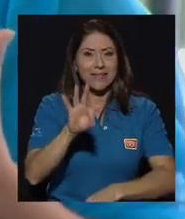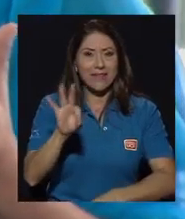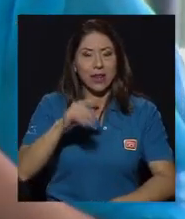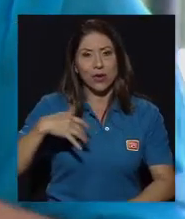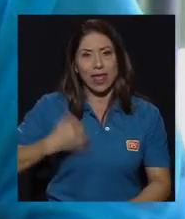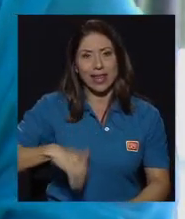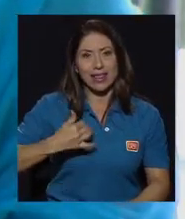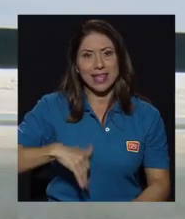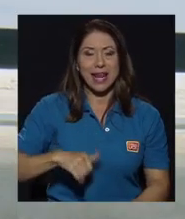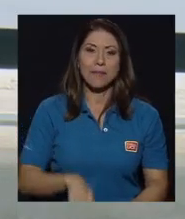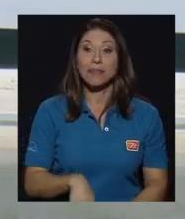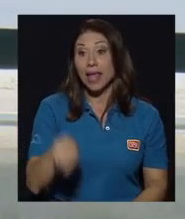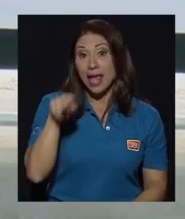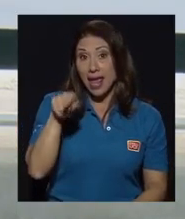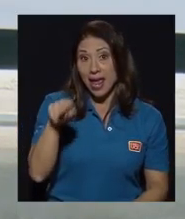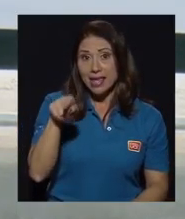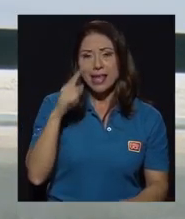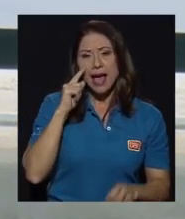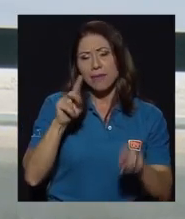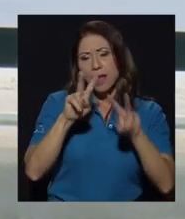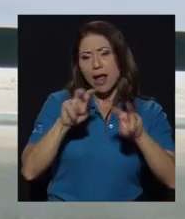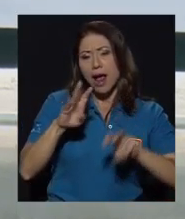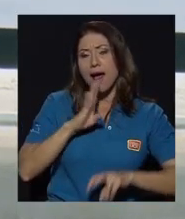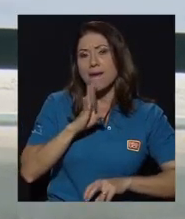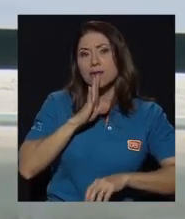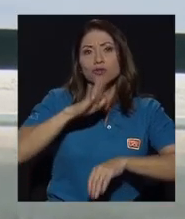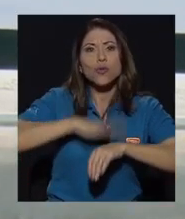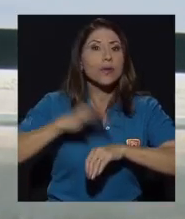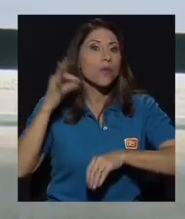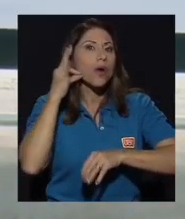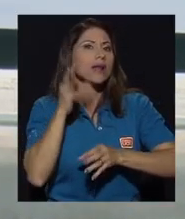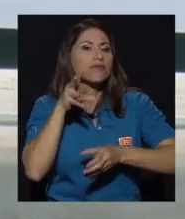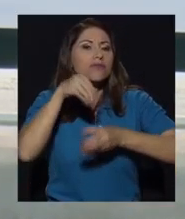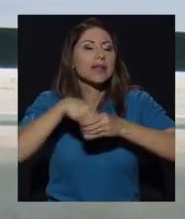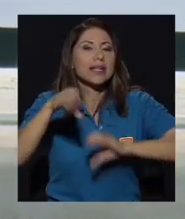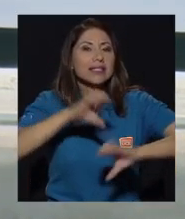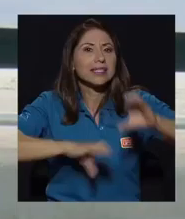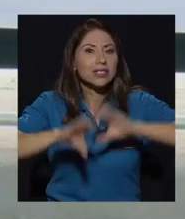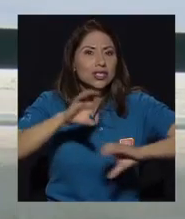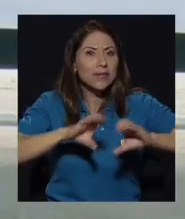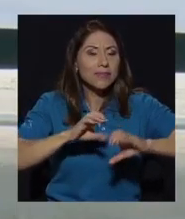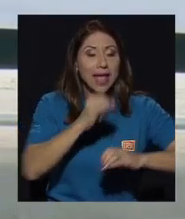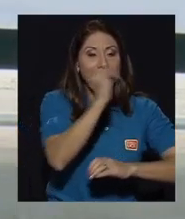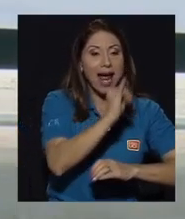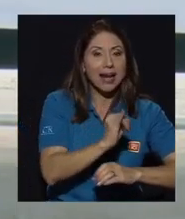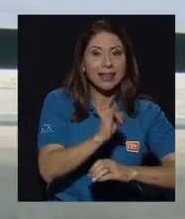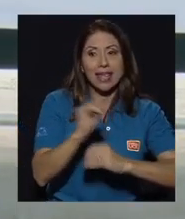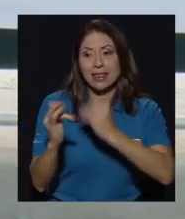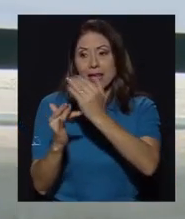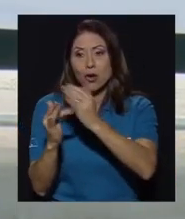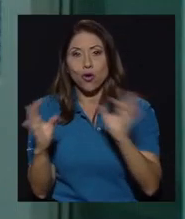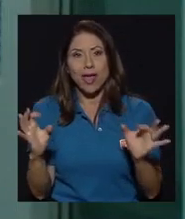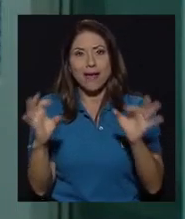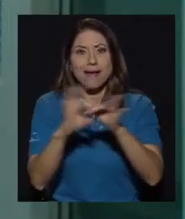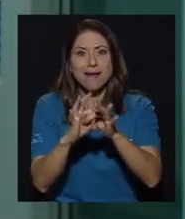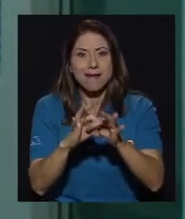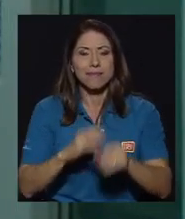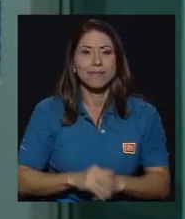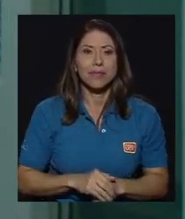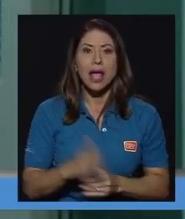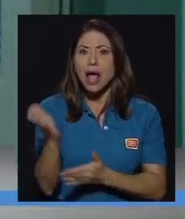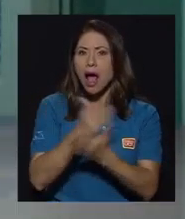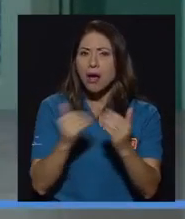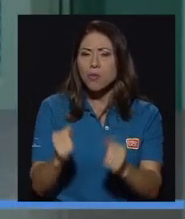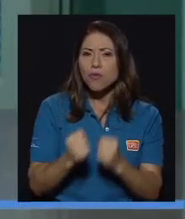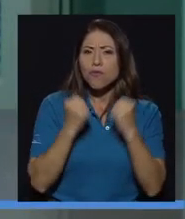de Argentina. Ella analizó el aporte de la mujer en la ciencia a través del cruce del arte con la tecnología. Y una línea que es